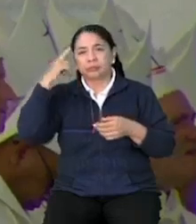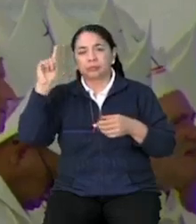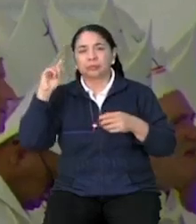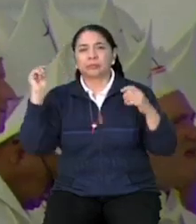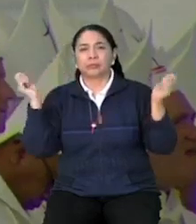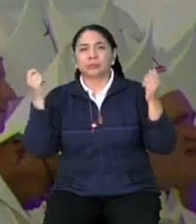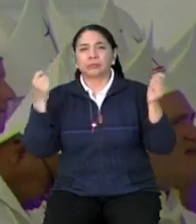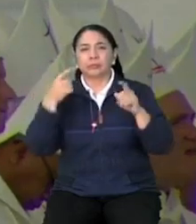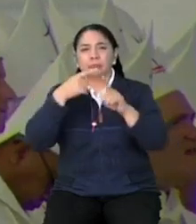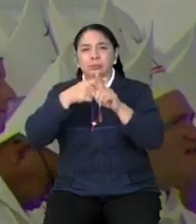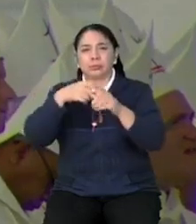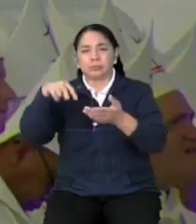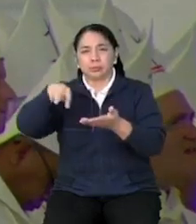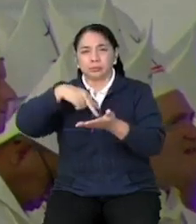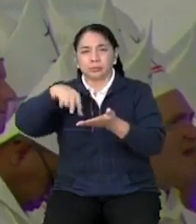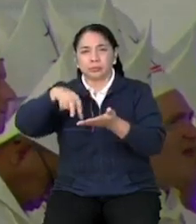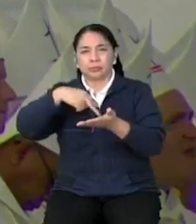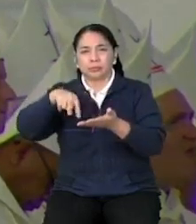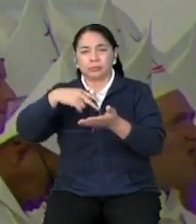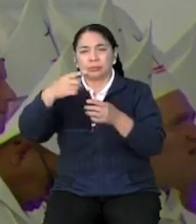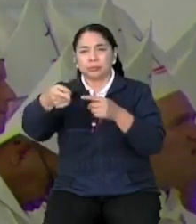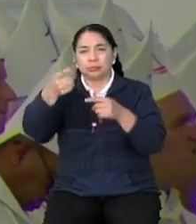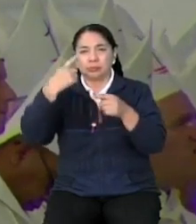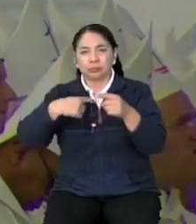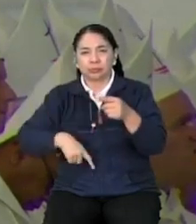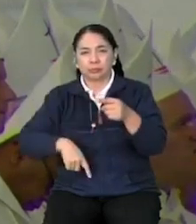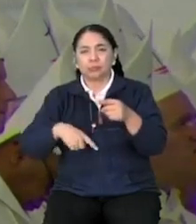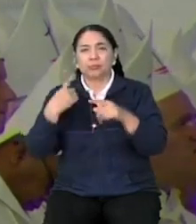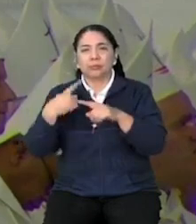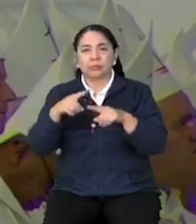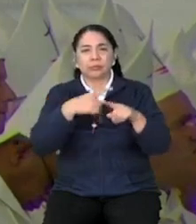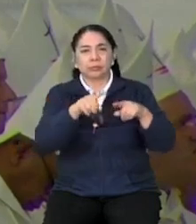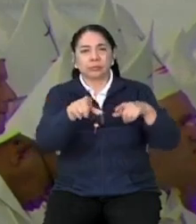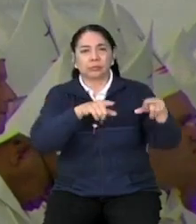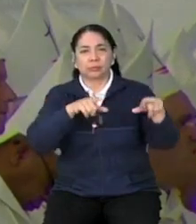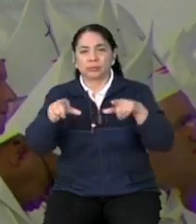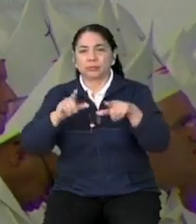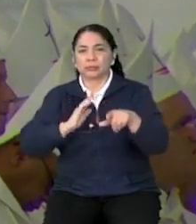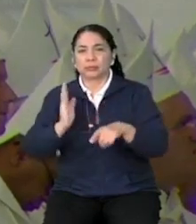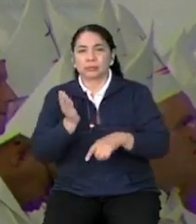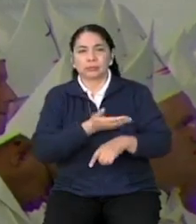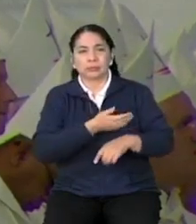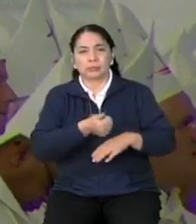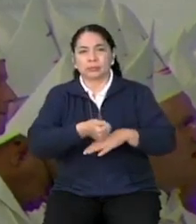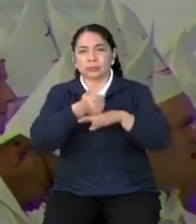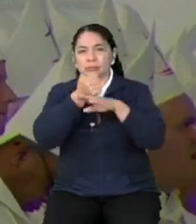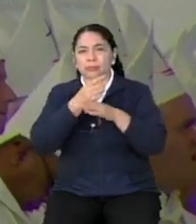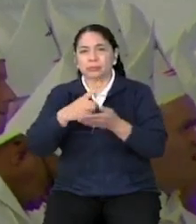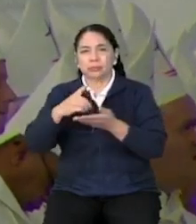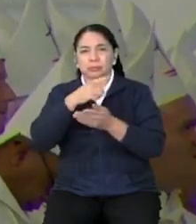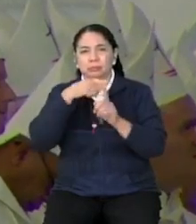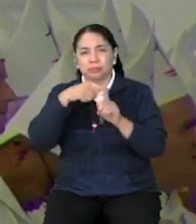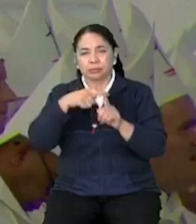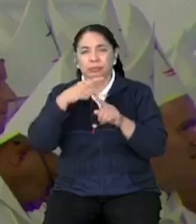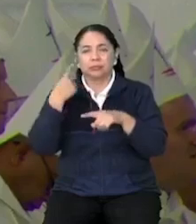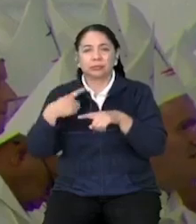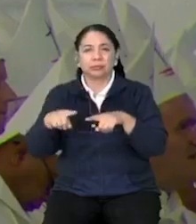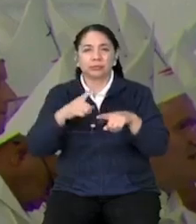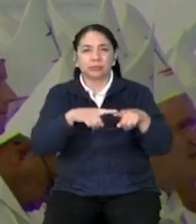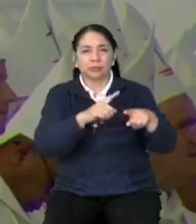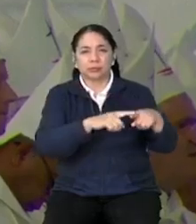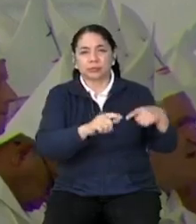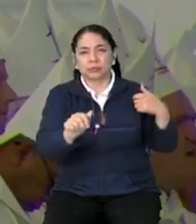esta fiesta han venido de muchas partes de nuestra arquidiócesis de parroquias